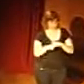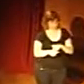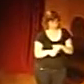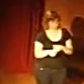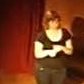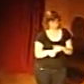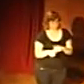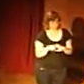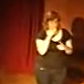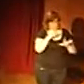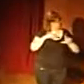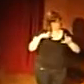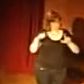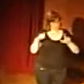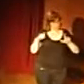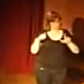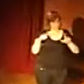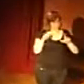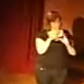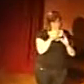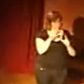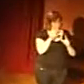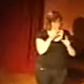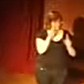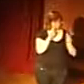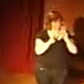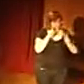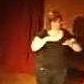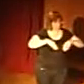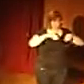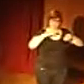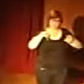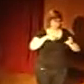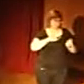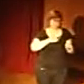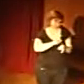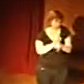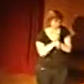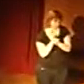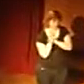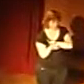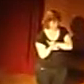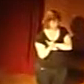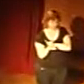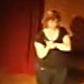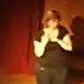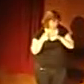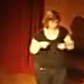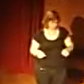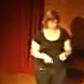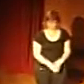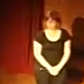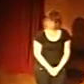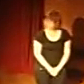la pintura de de de vistas monumentales había derivado hacia otros hacia otro mundo completamente